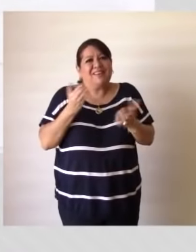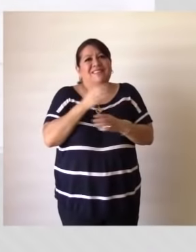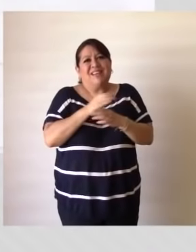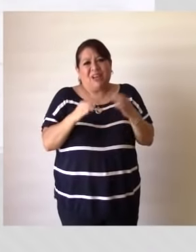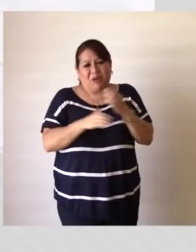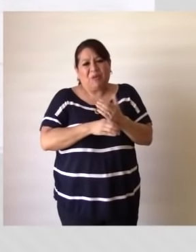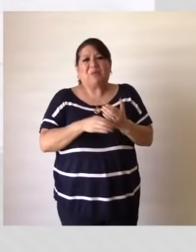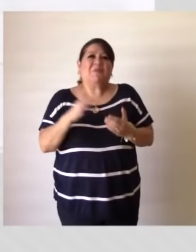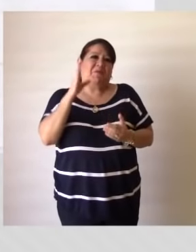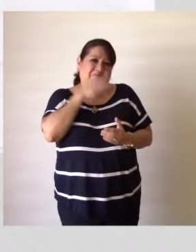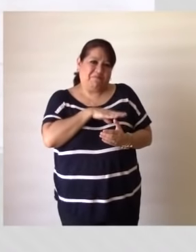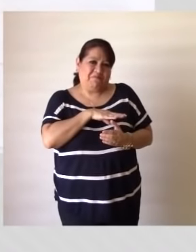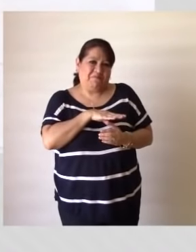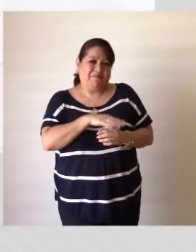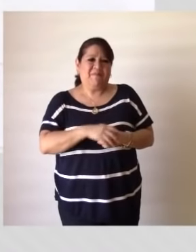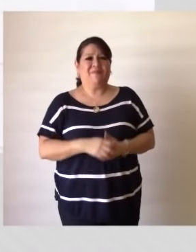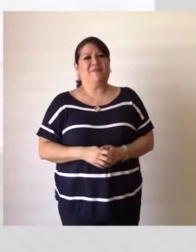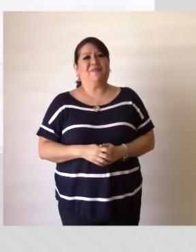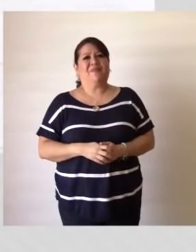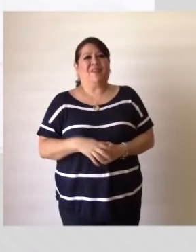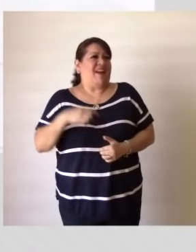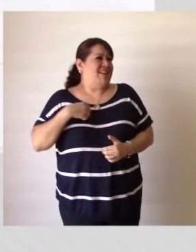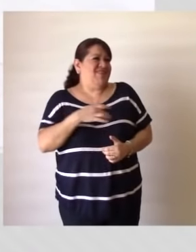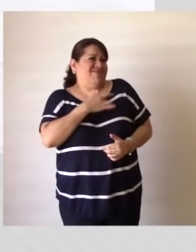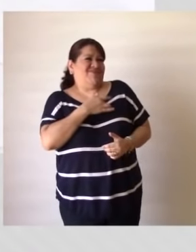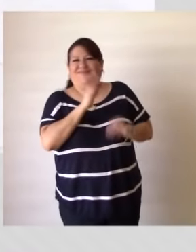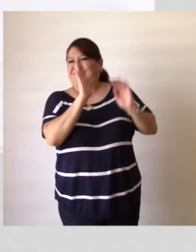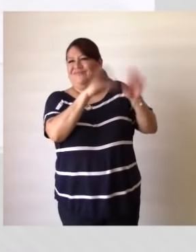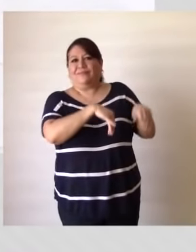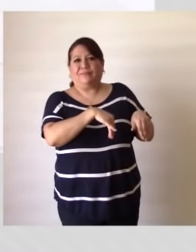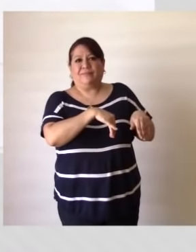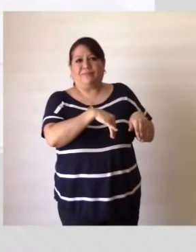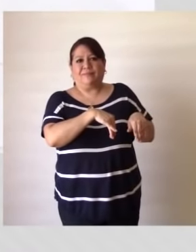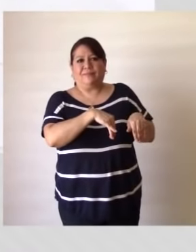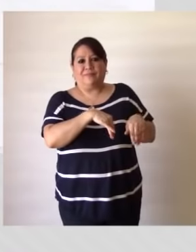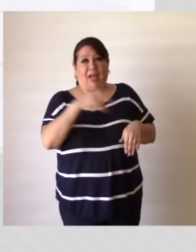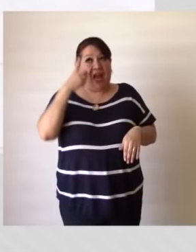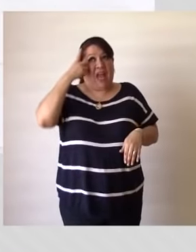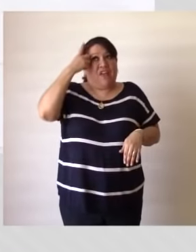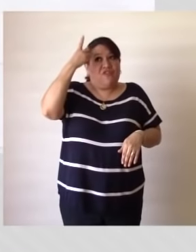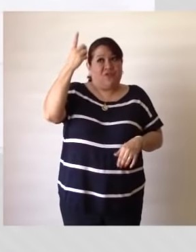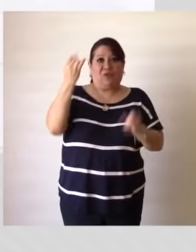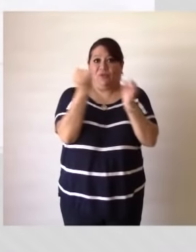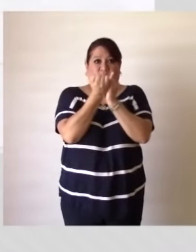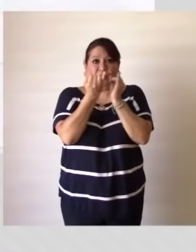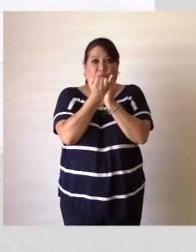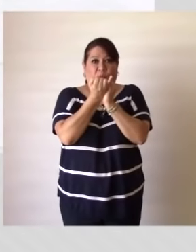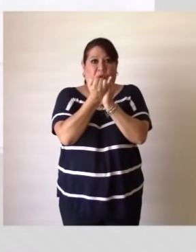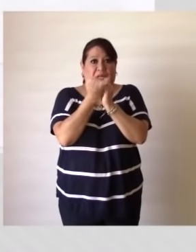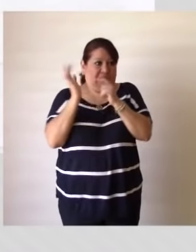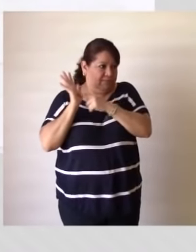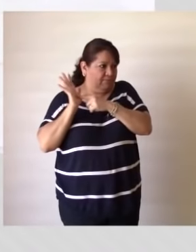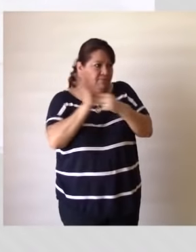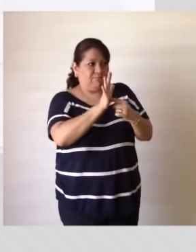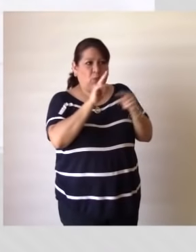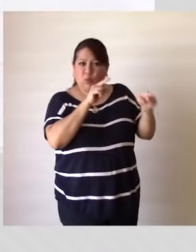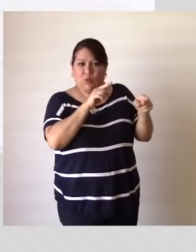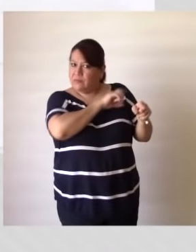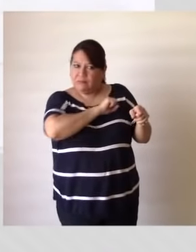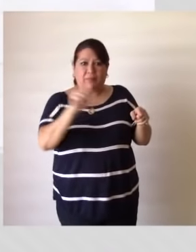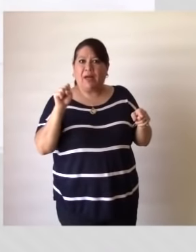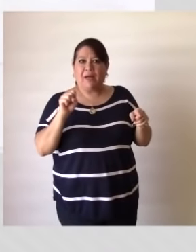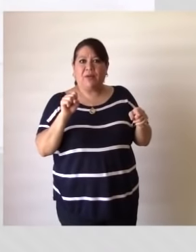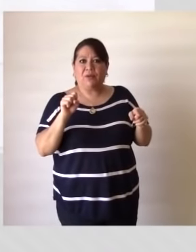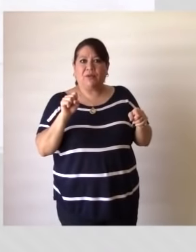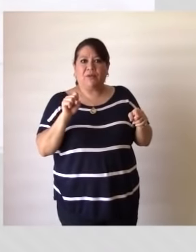importancia dios pone en evidencia esta actitud del pueblo cuando dice y vosotros me contestan